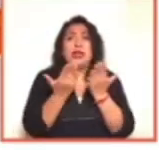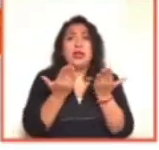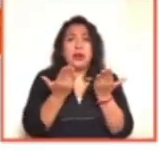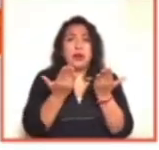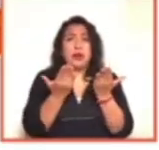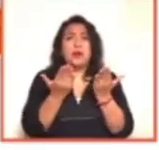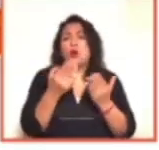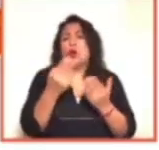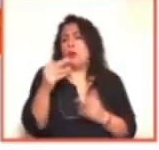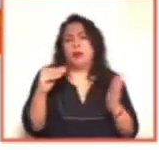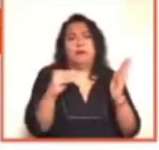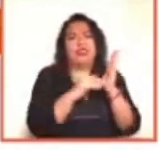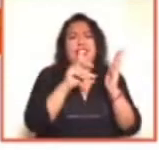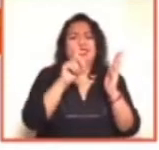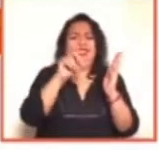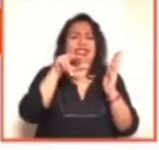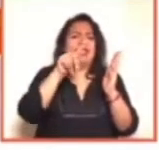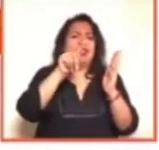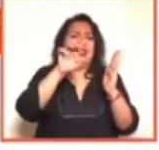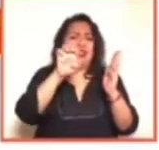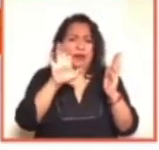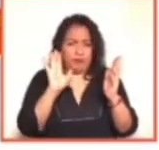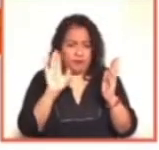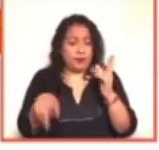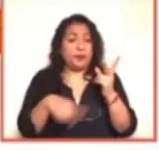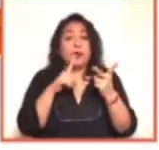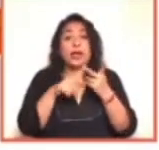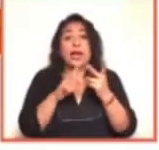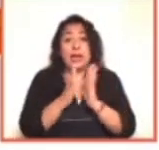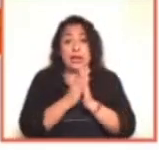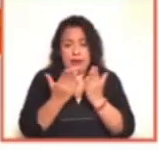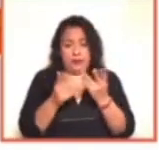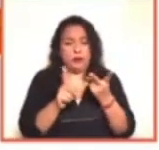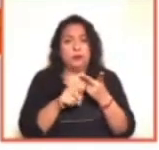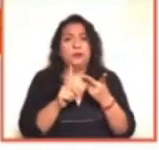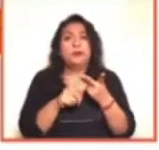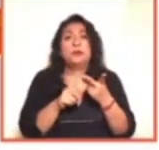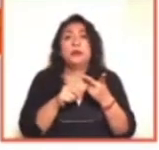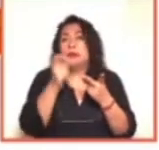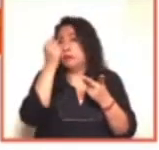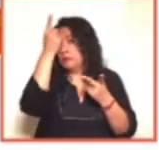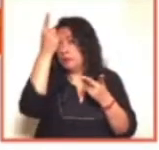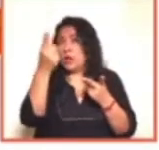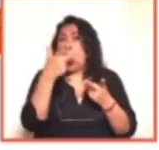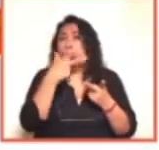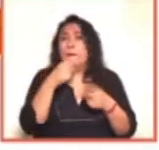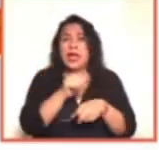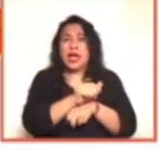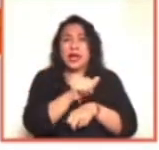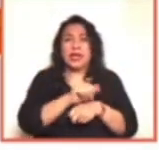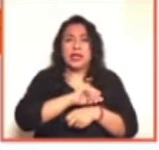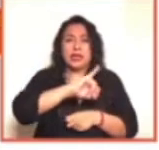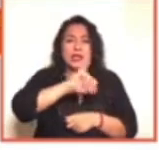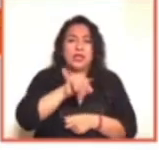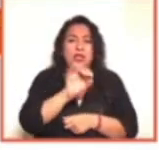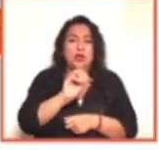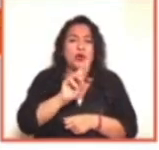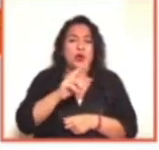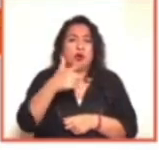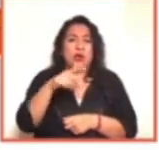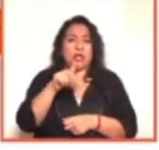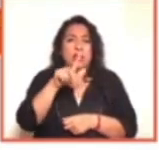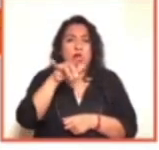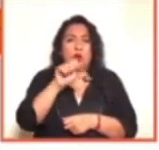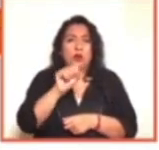Dante. El segundo es una obra del gran escritor argentino Jorge Luis Borges,